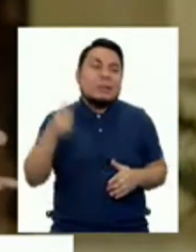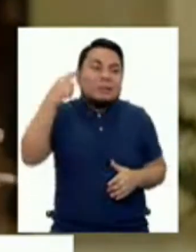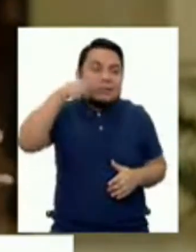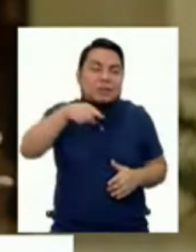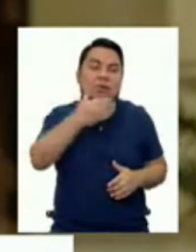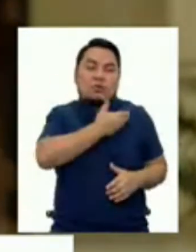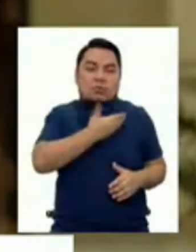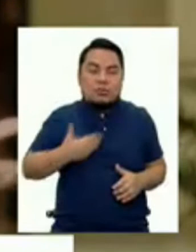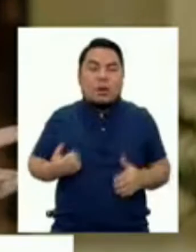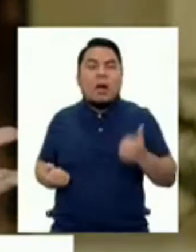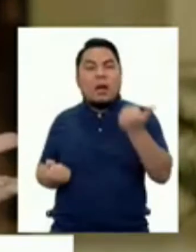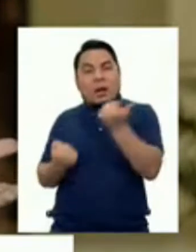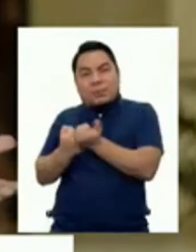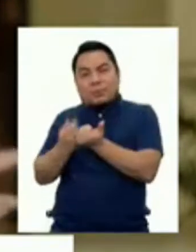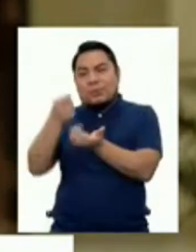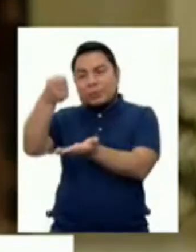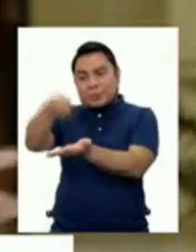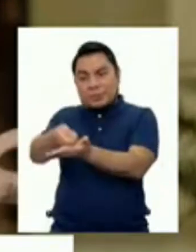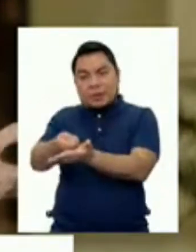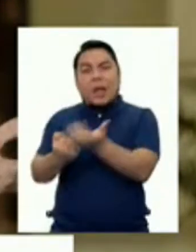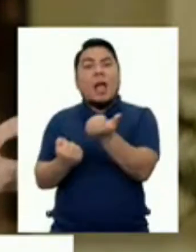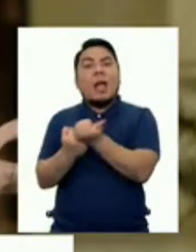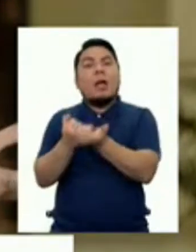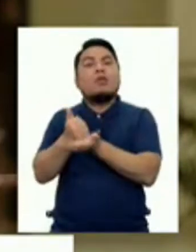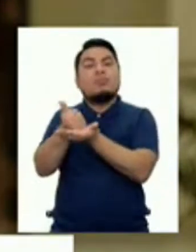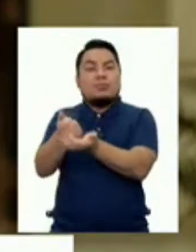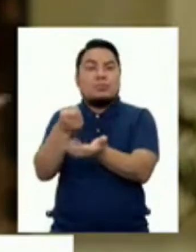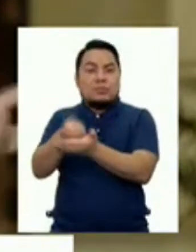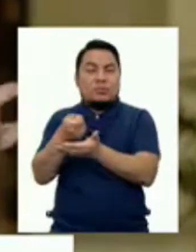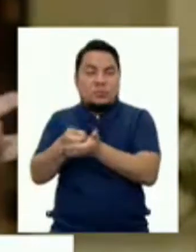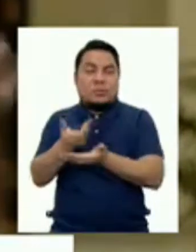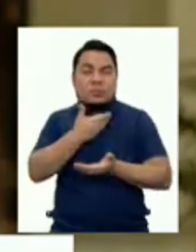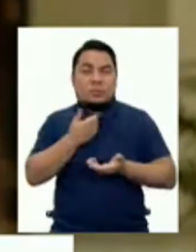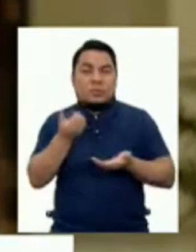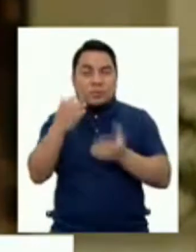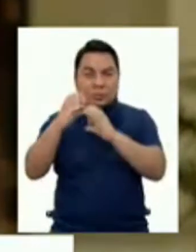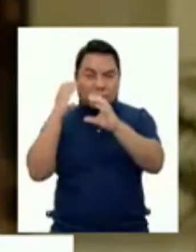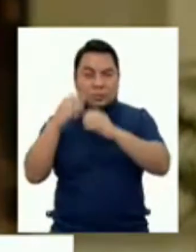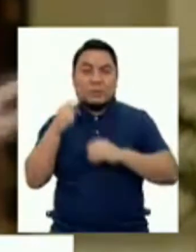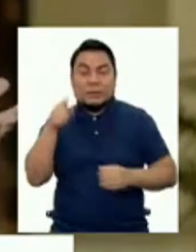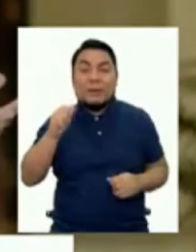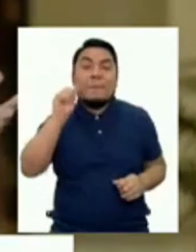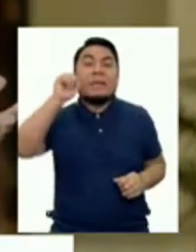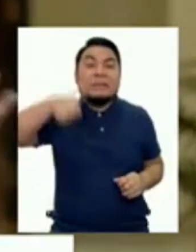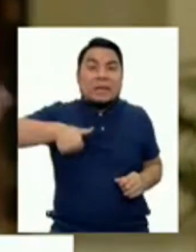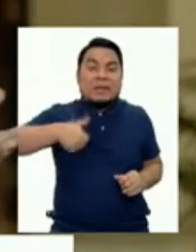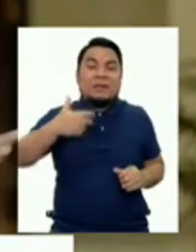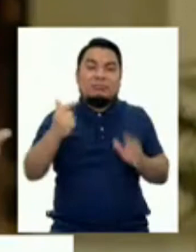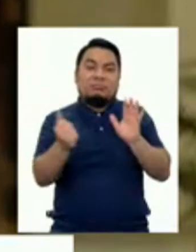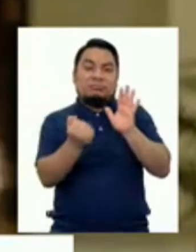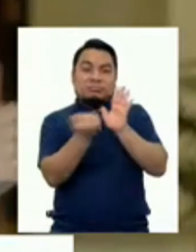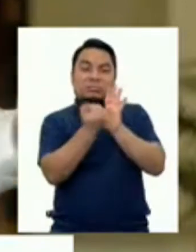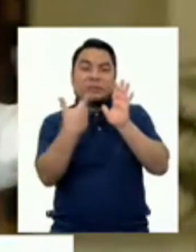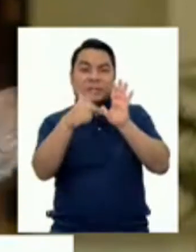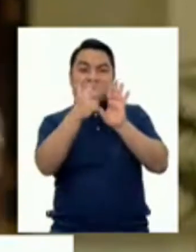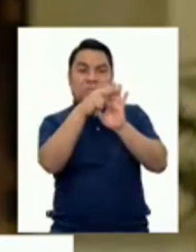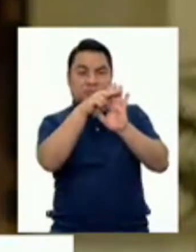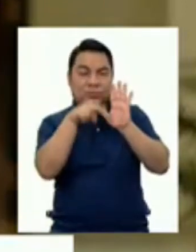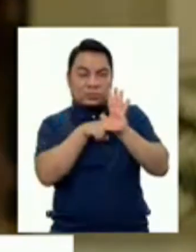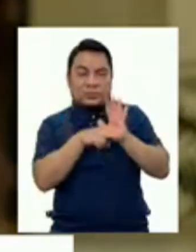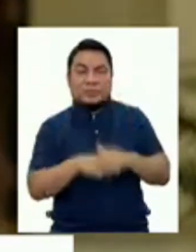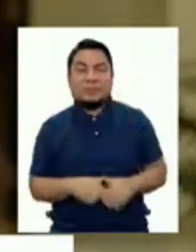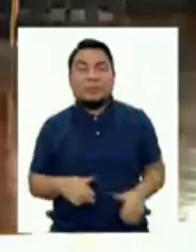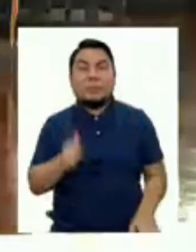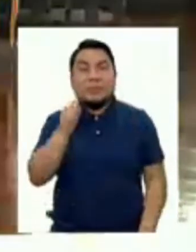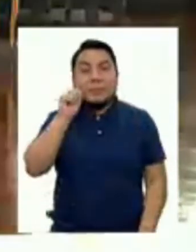parte del gobierno. Lo reconocemos y lo vamos a dar. La norma debe salir publicada el día de mañana. Mañana ya